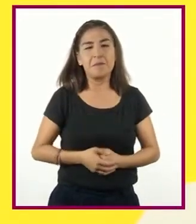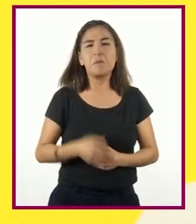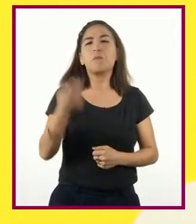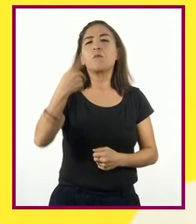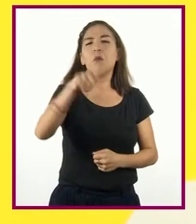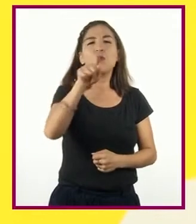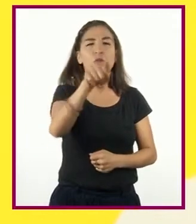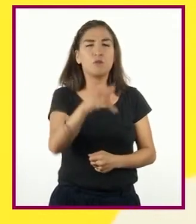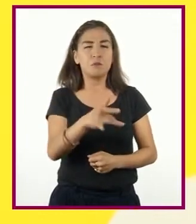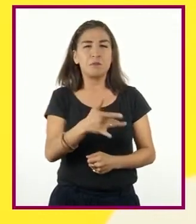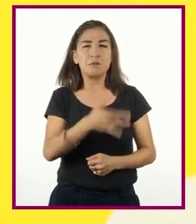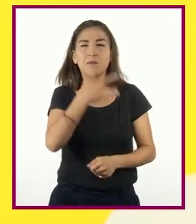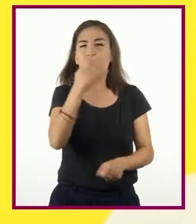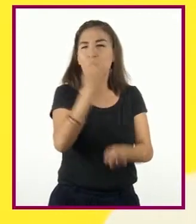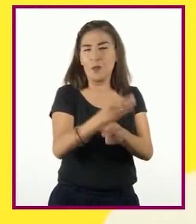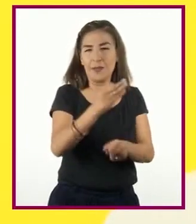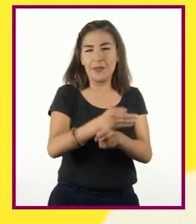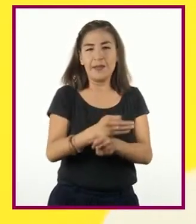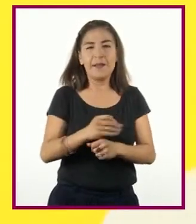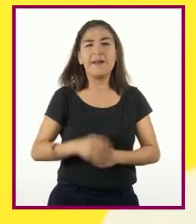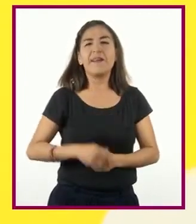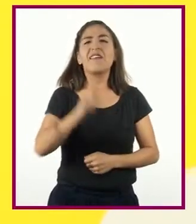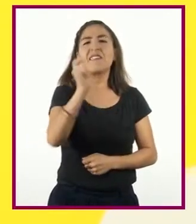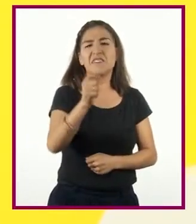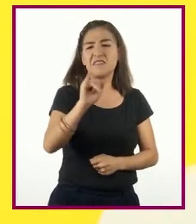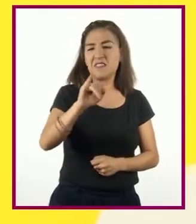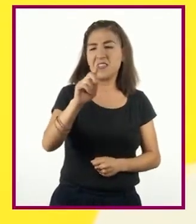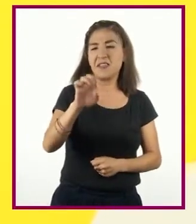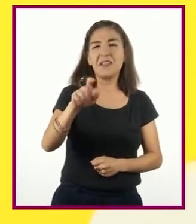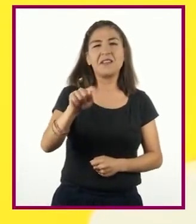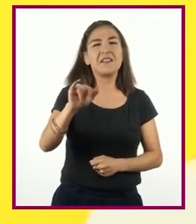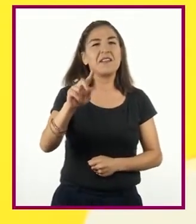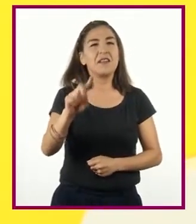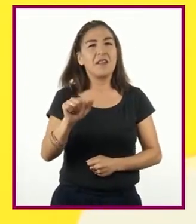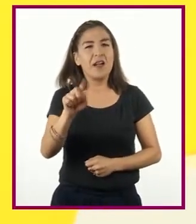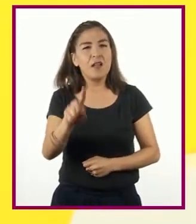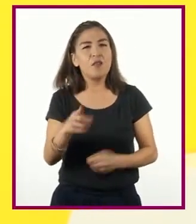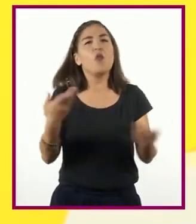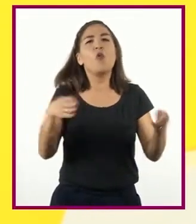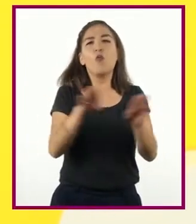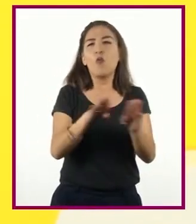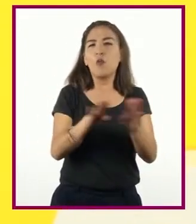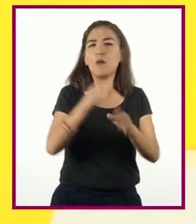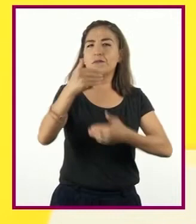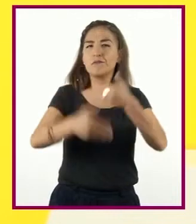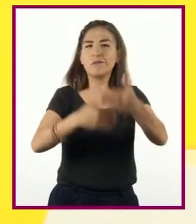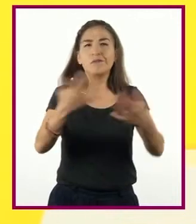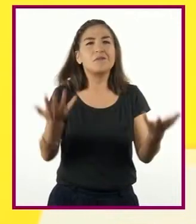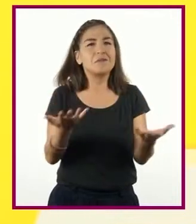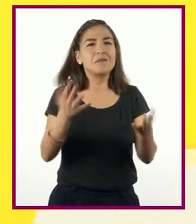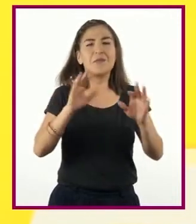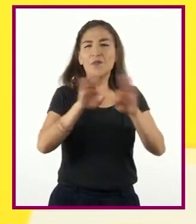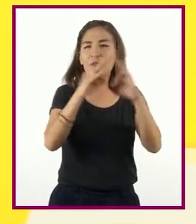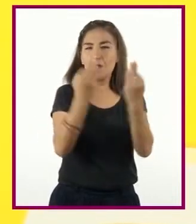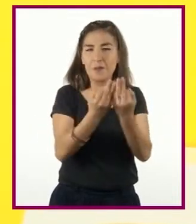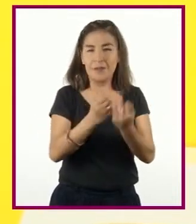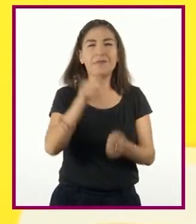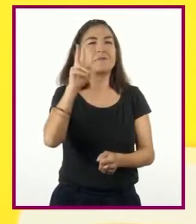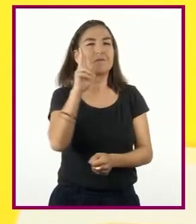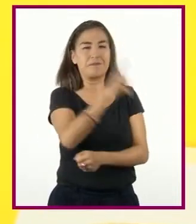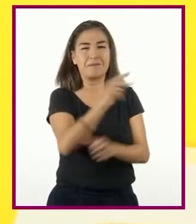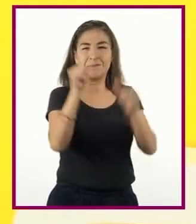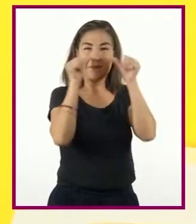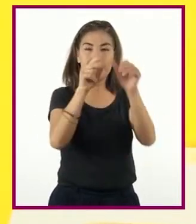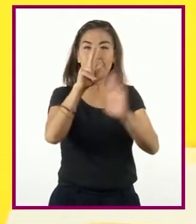Pero, ¿qué les parece si precisamos qué es la identidad y cómo se construye? Les invito a prestar atención al